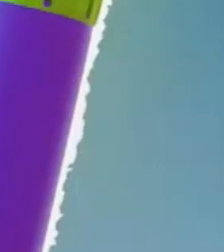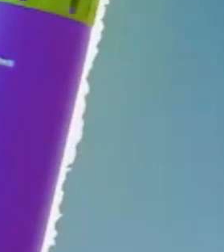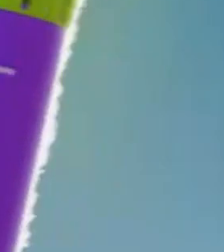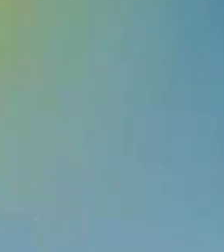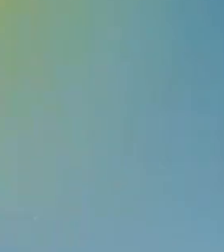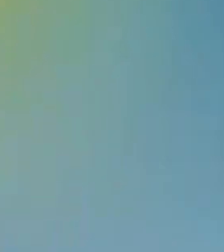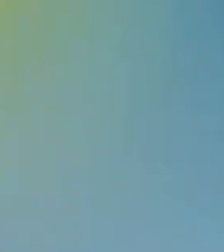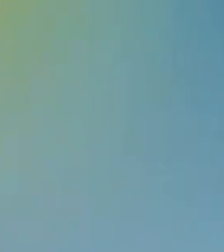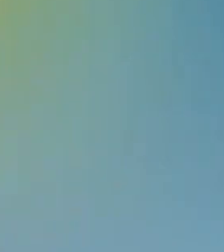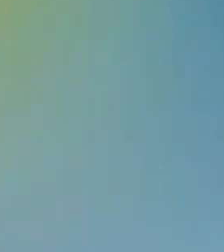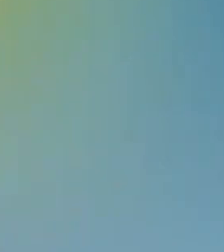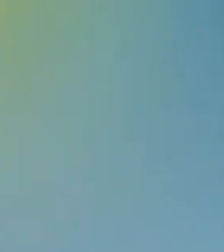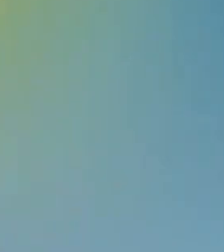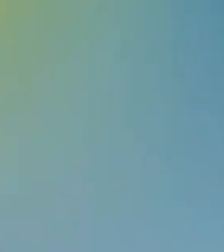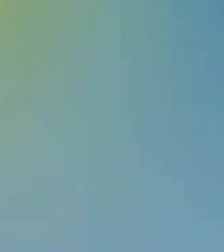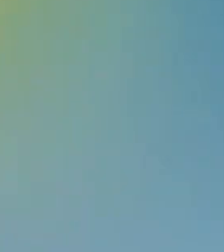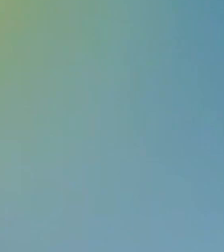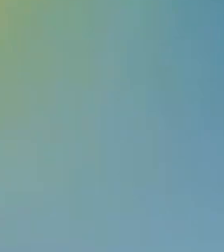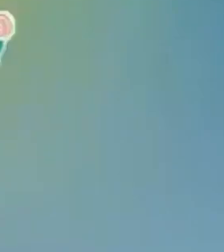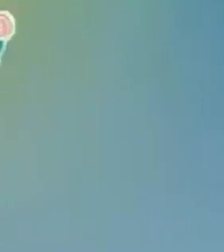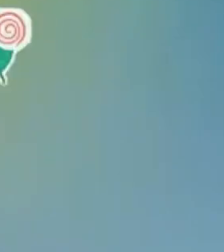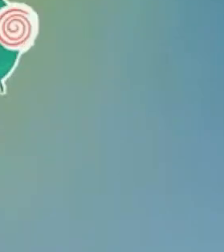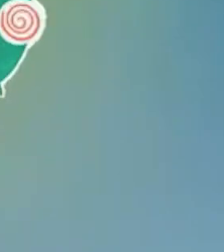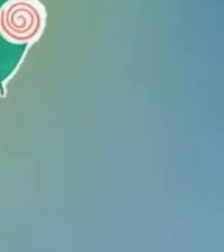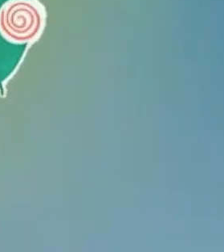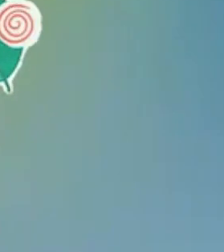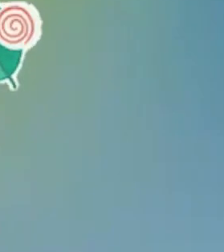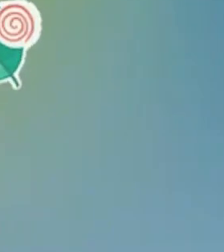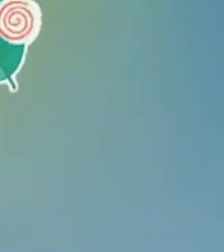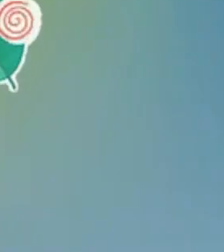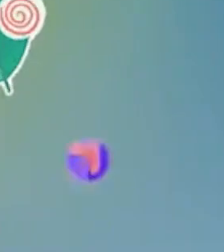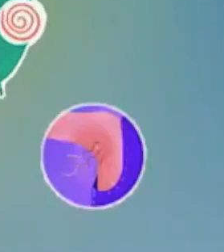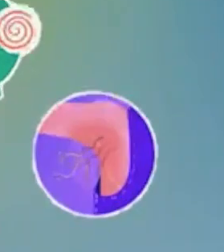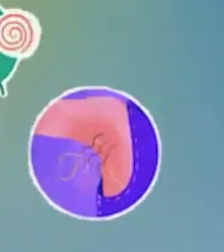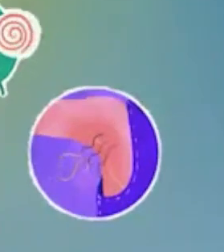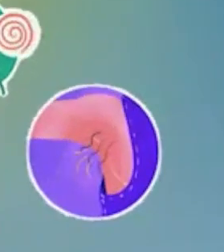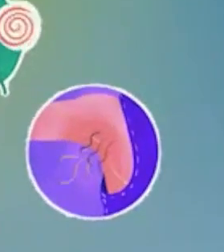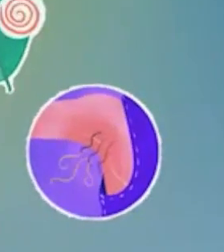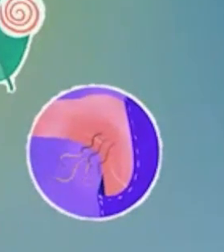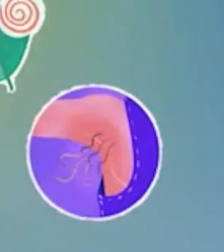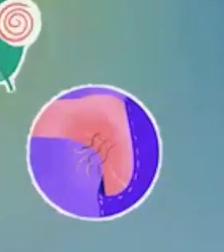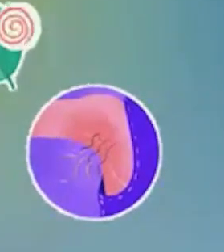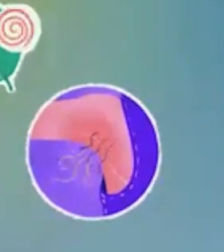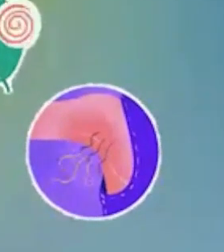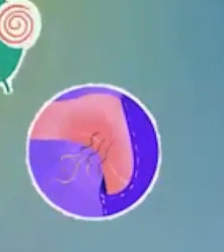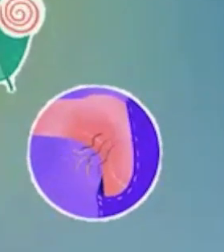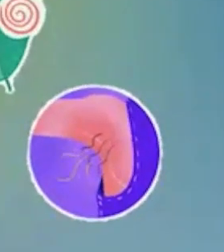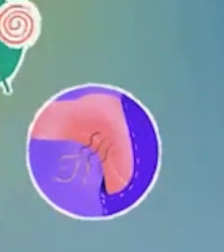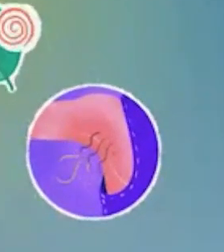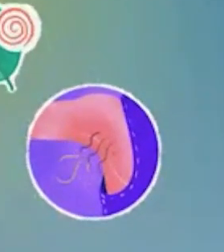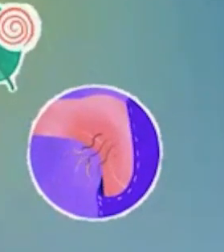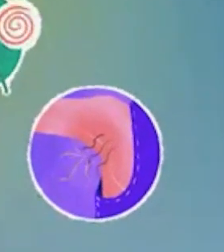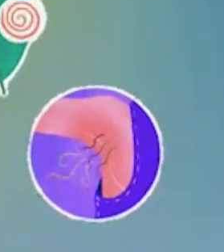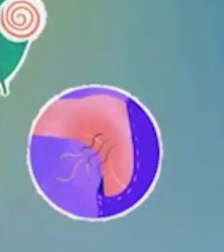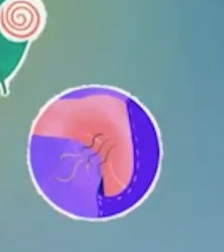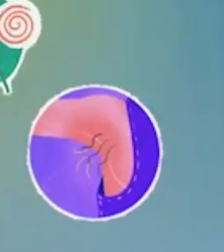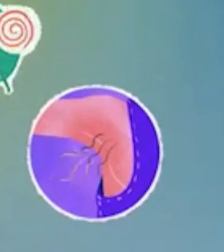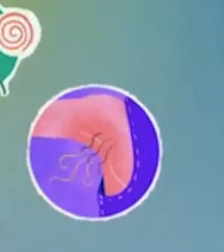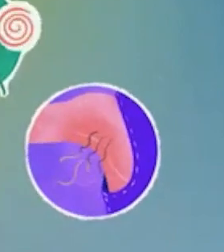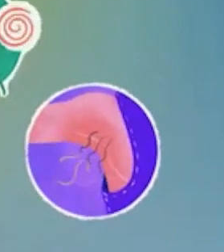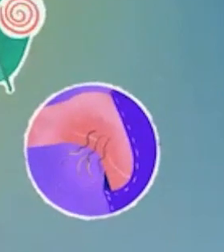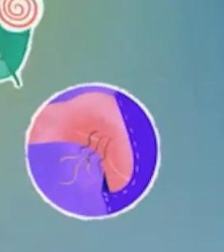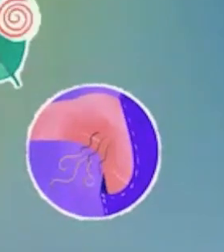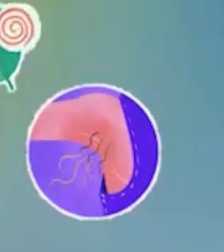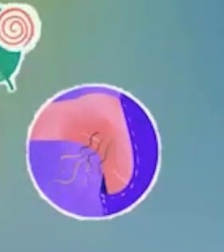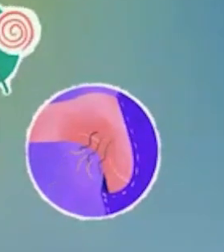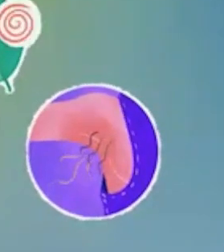Quizás no las has escuchado porque ninguna de estas sustancias están hechas para inhalar, pues afectan los pulmones y nuestra capacidad